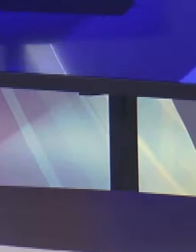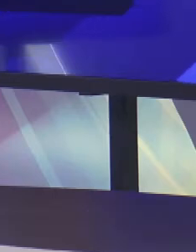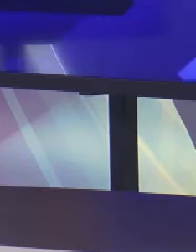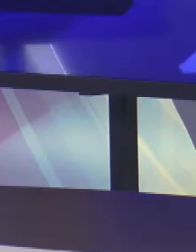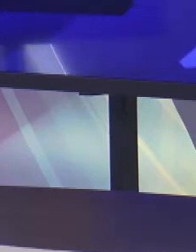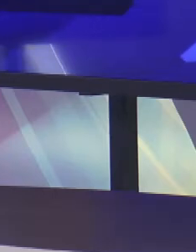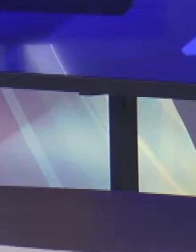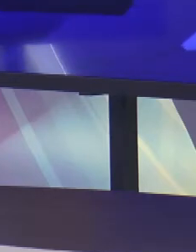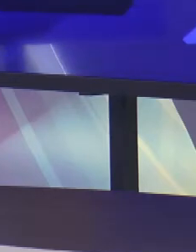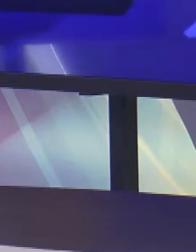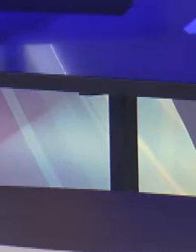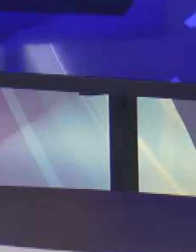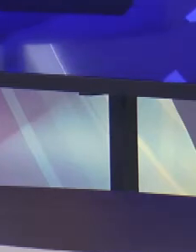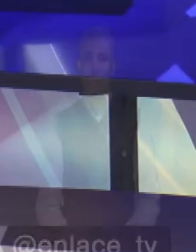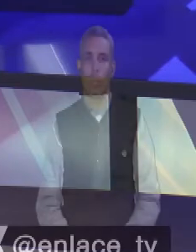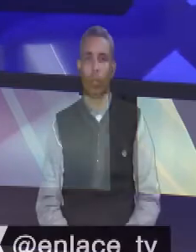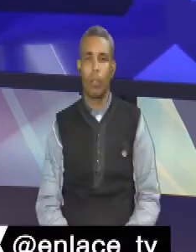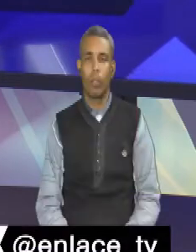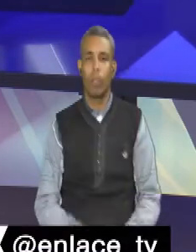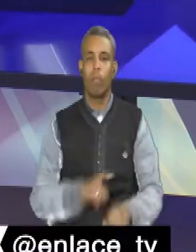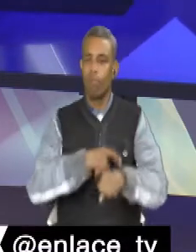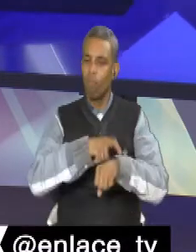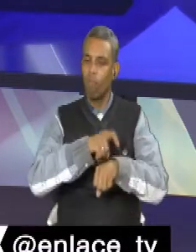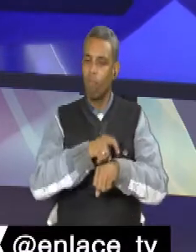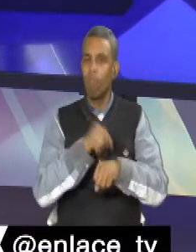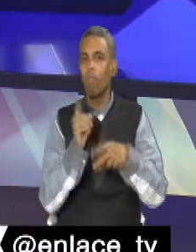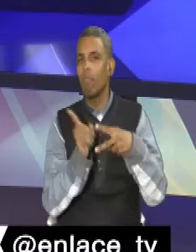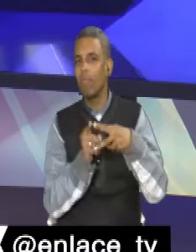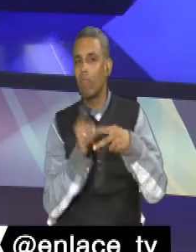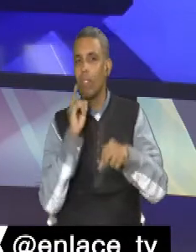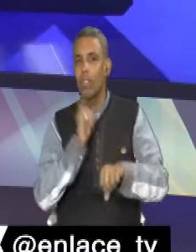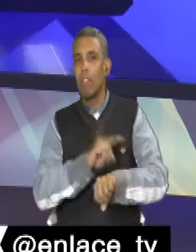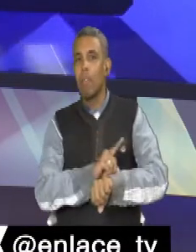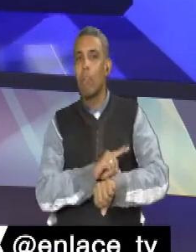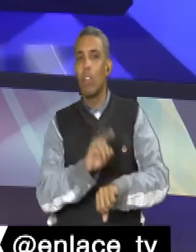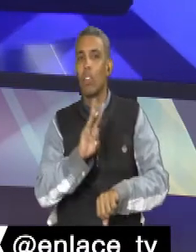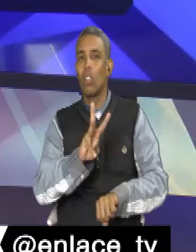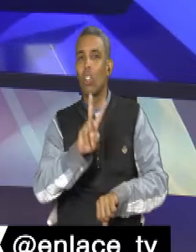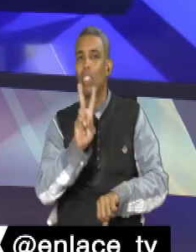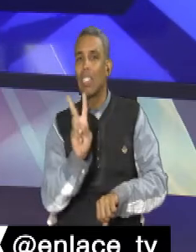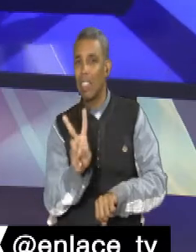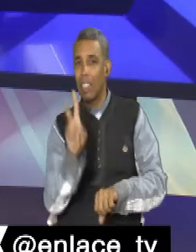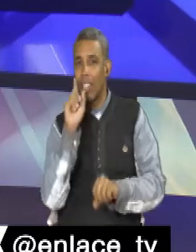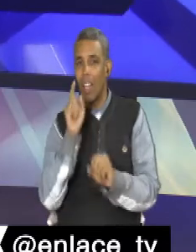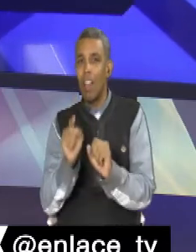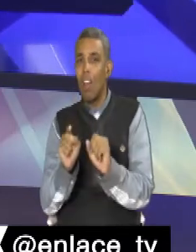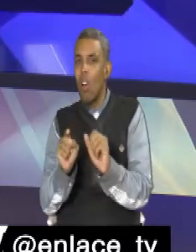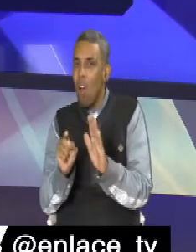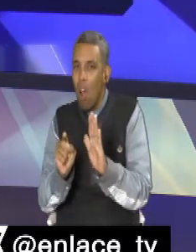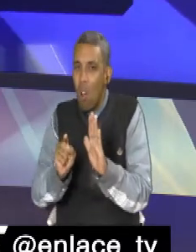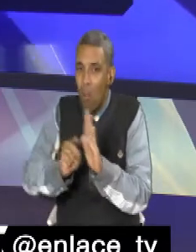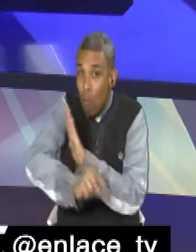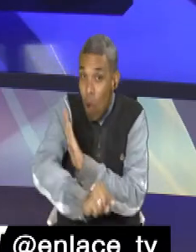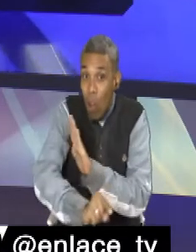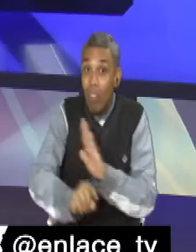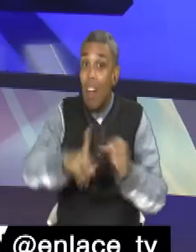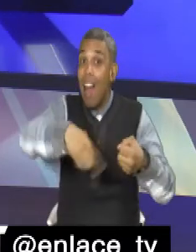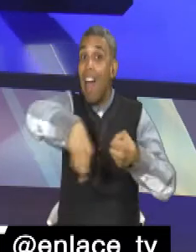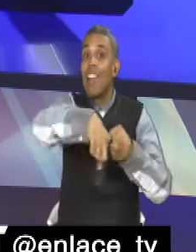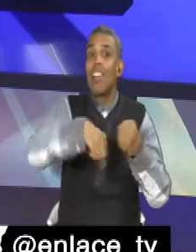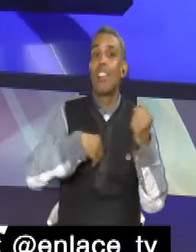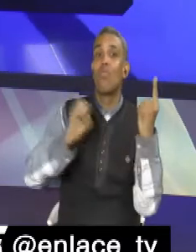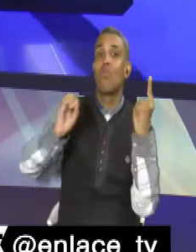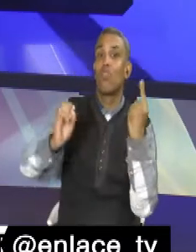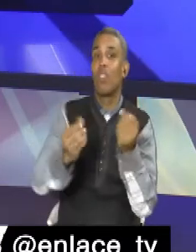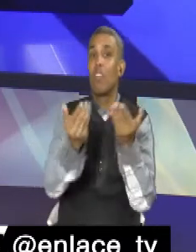Termina el primer tiempo en el estadio Daniel Villa Zapata y en el minuto 32, Estefano Arango abrió el marcador a favor de nuestro Alianza